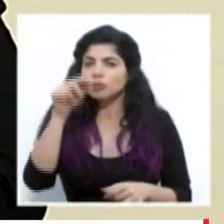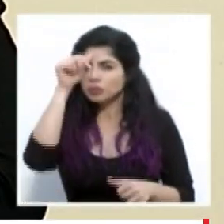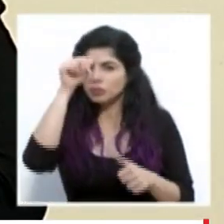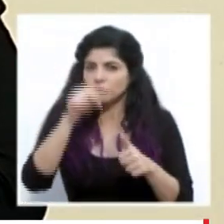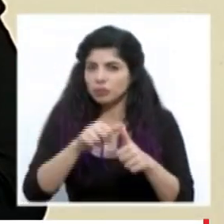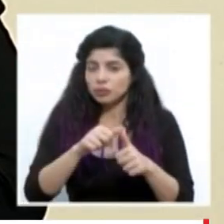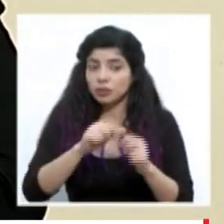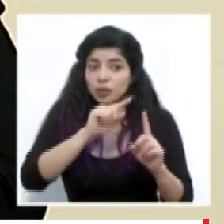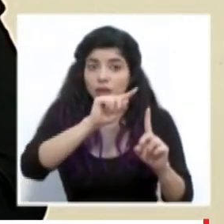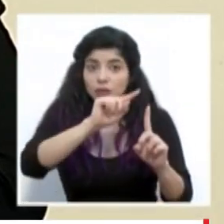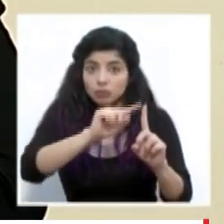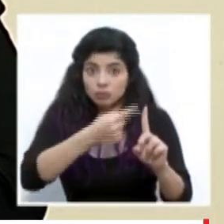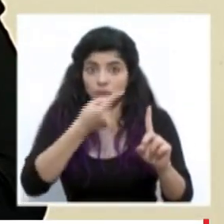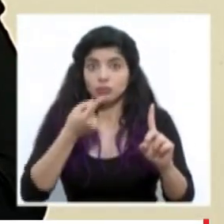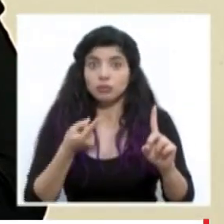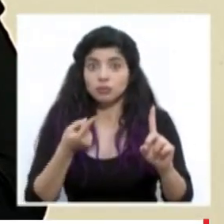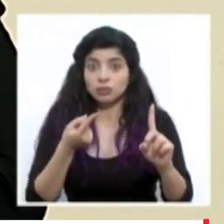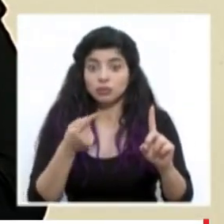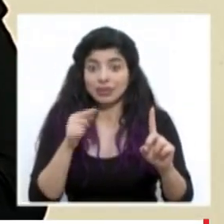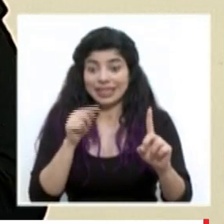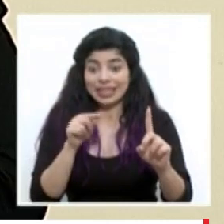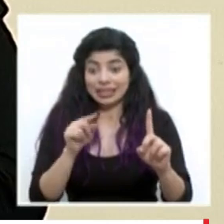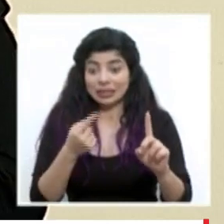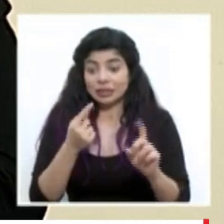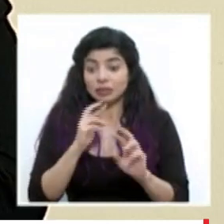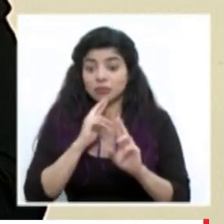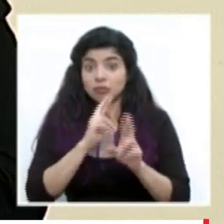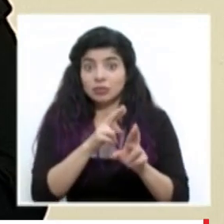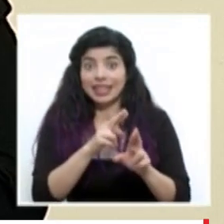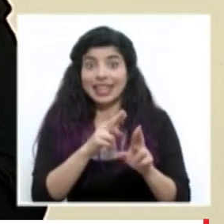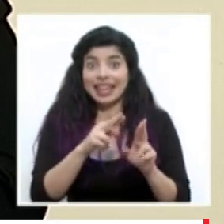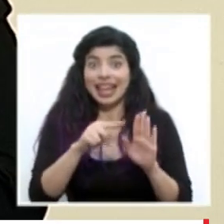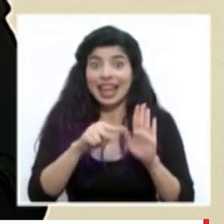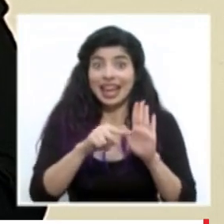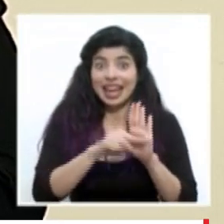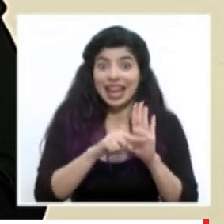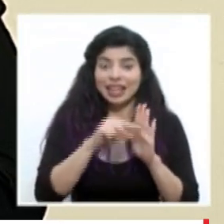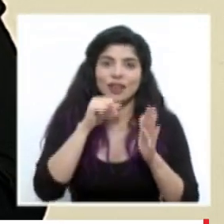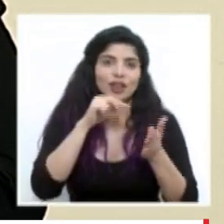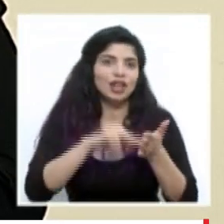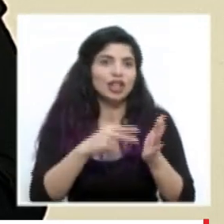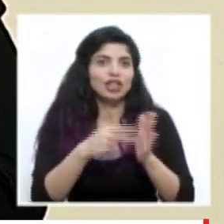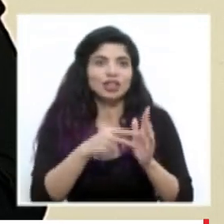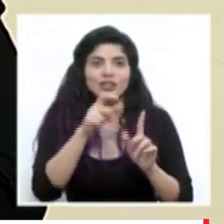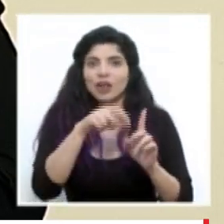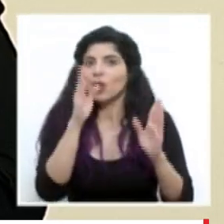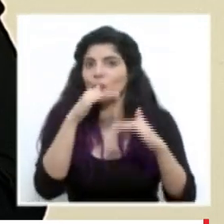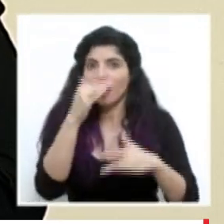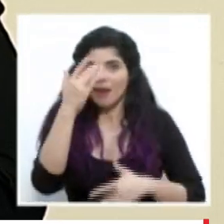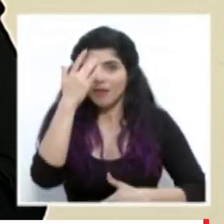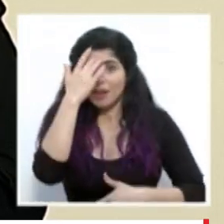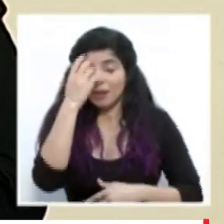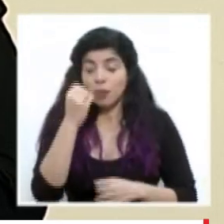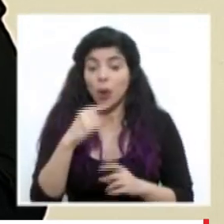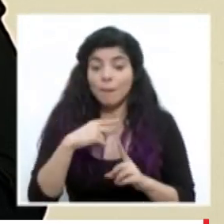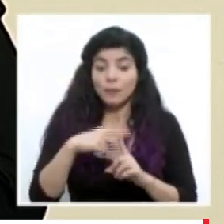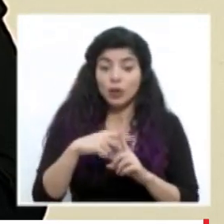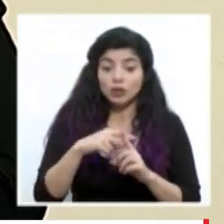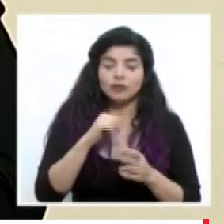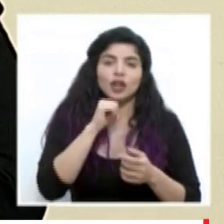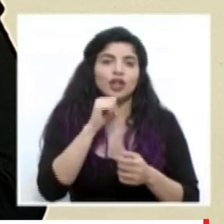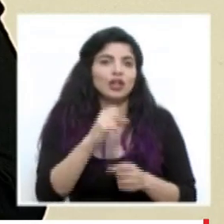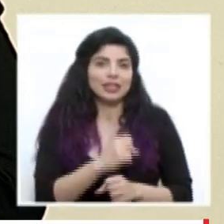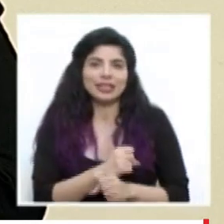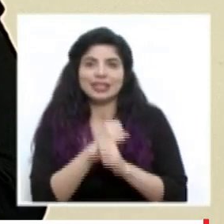Recordemos que el hacer una prueba y que esa prueba esté negativa no asegura que usted no esté enfermo, y que esté positiva